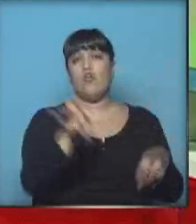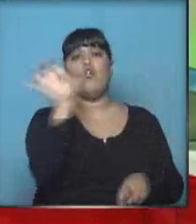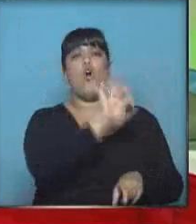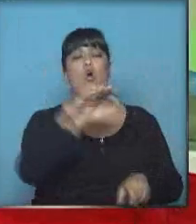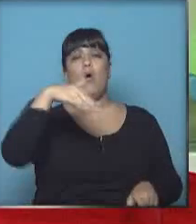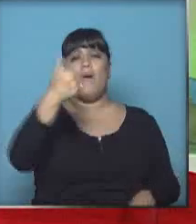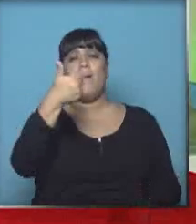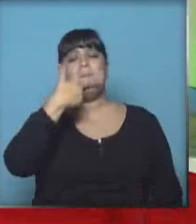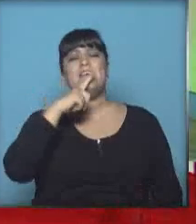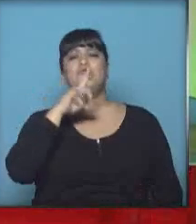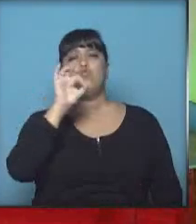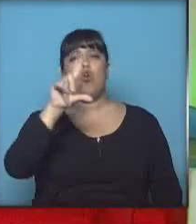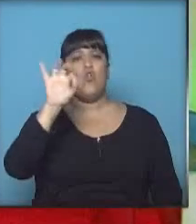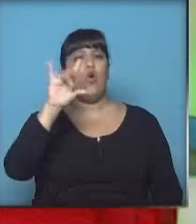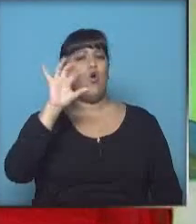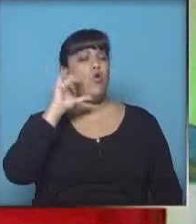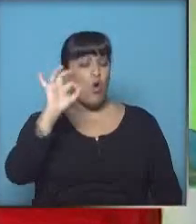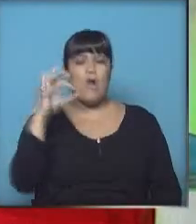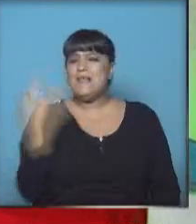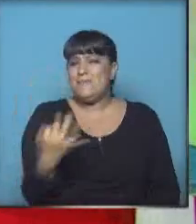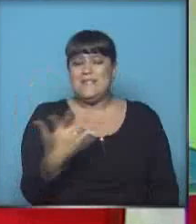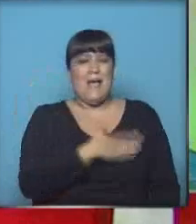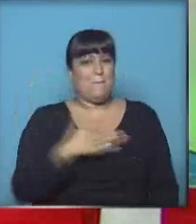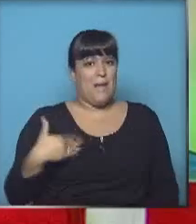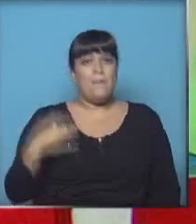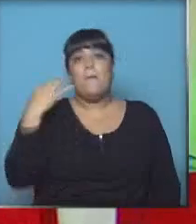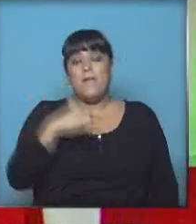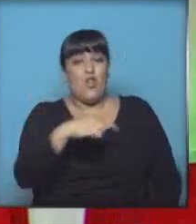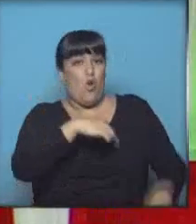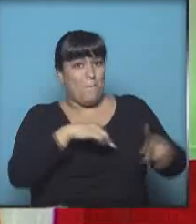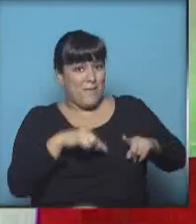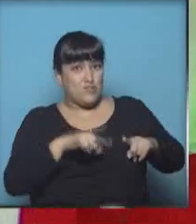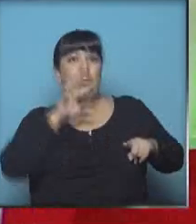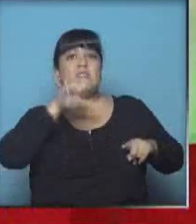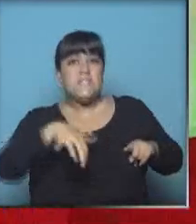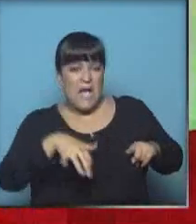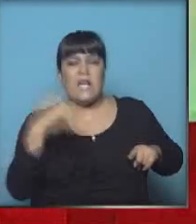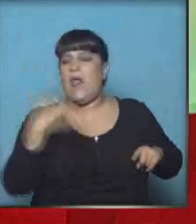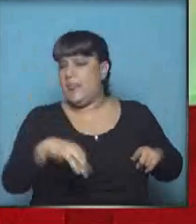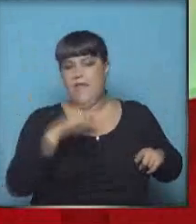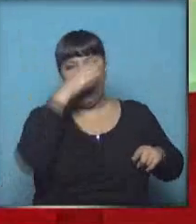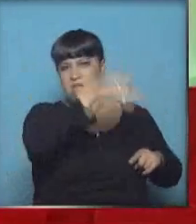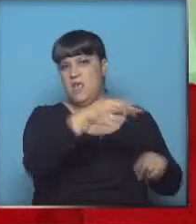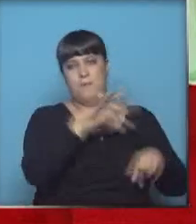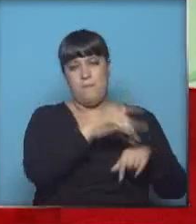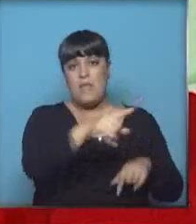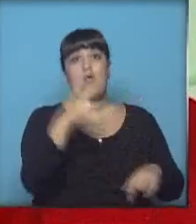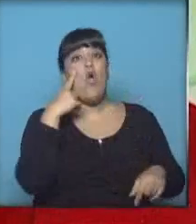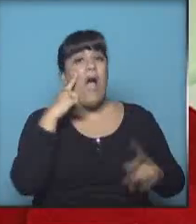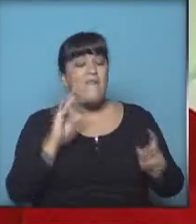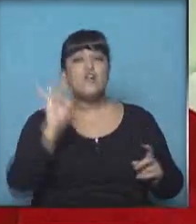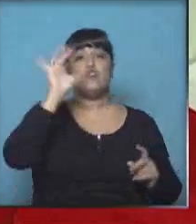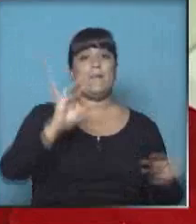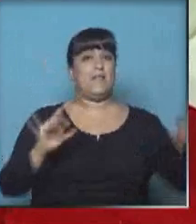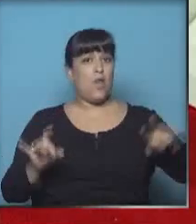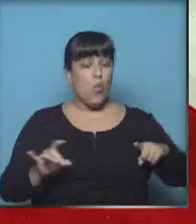mastólogo, que es el especialista en mamas, pero la consulta frente a un sangrado por pezón hay que hacerla. Obviamente acá tendremos que ver si es una sola